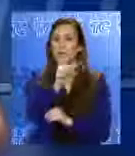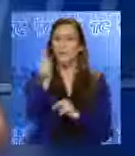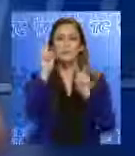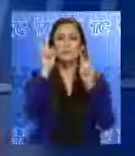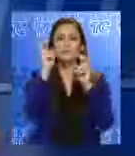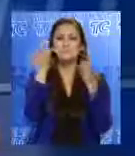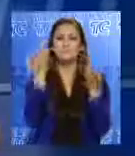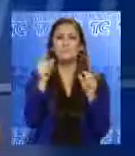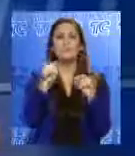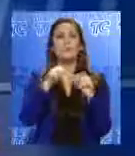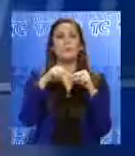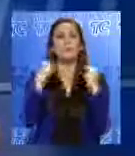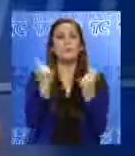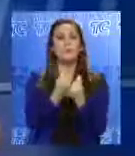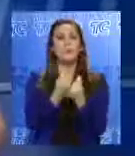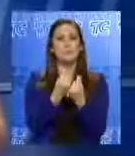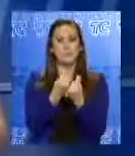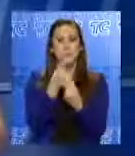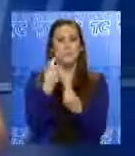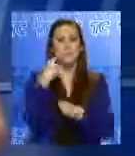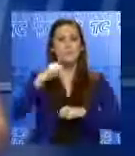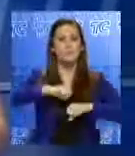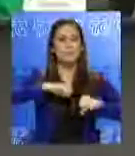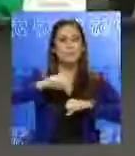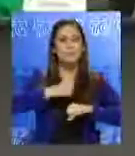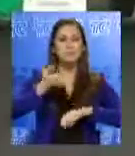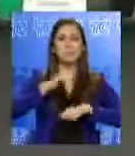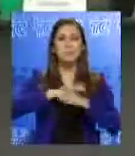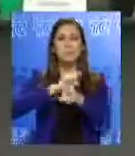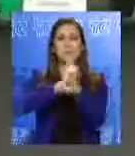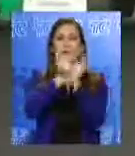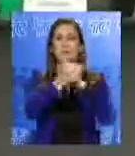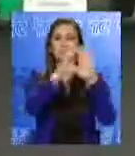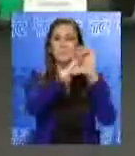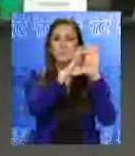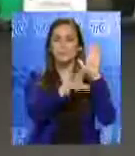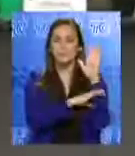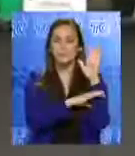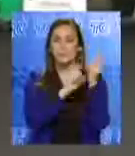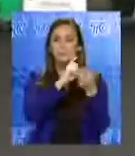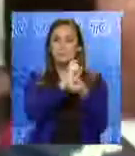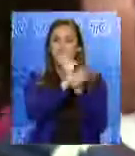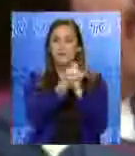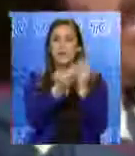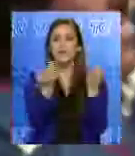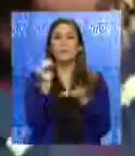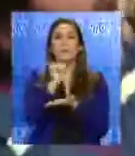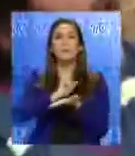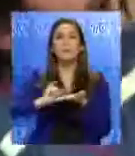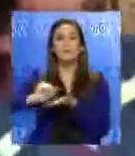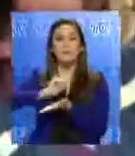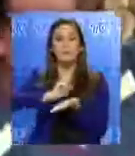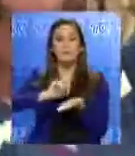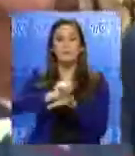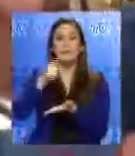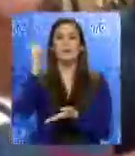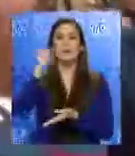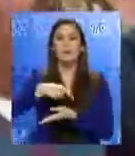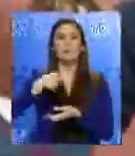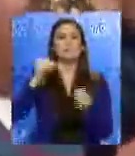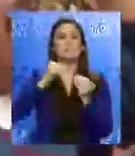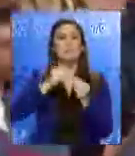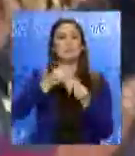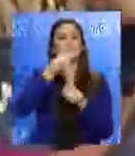La comisión especializada encargada de dar trámite al pedido de enmiendas constitucionales sesionó en la provincia de Imbabura con la finalidad de socializar el